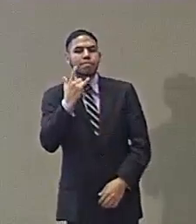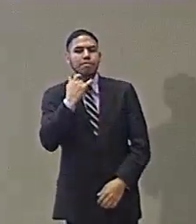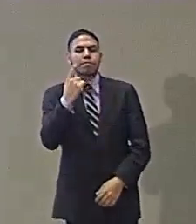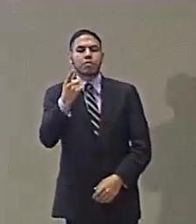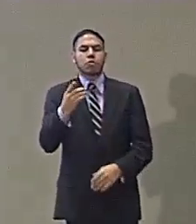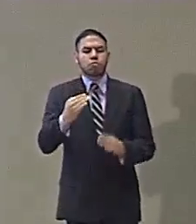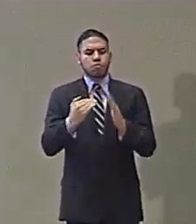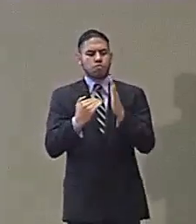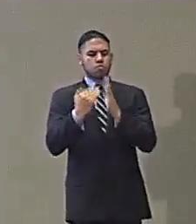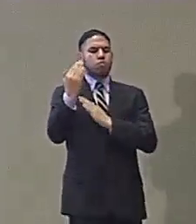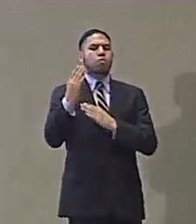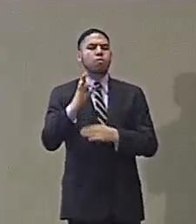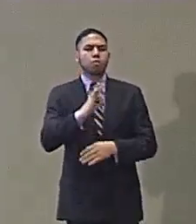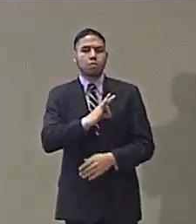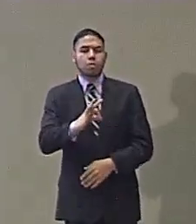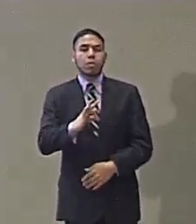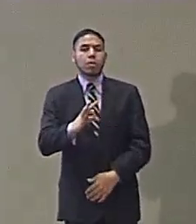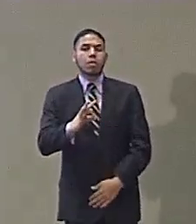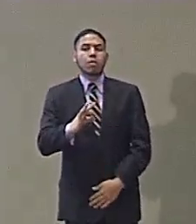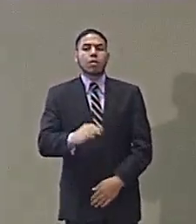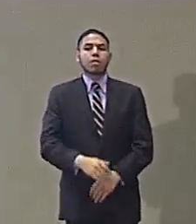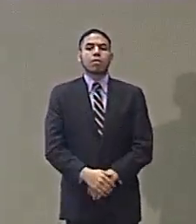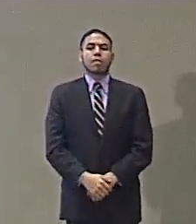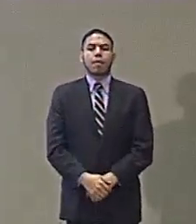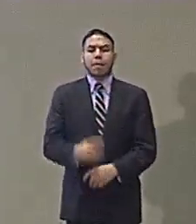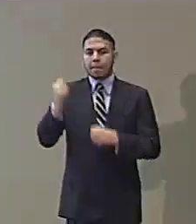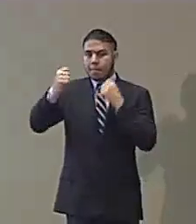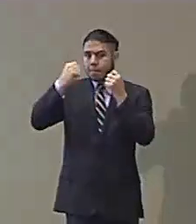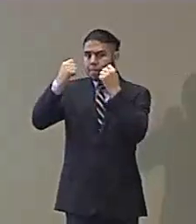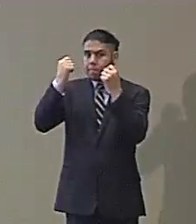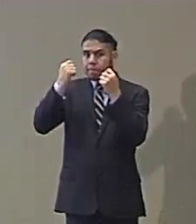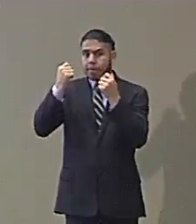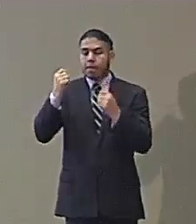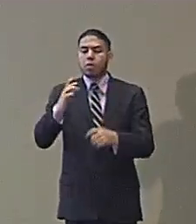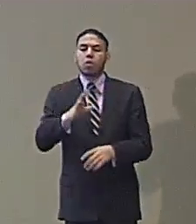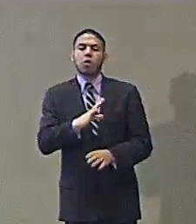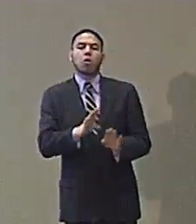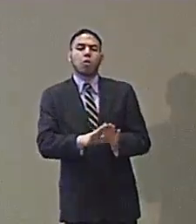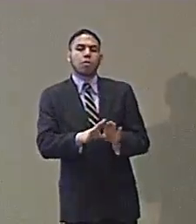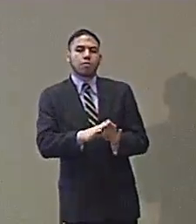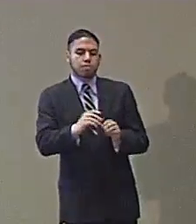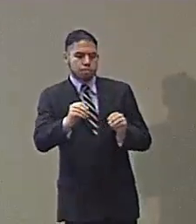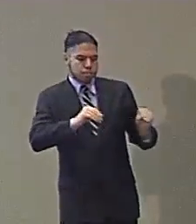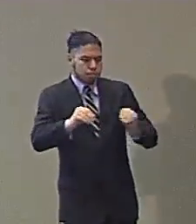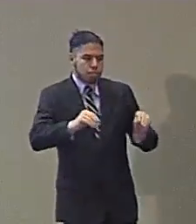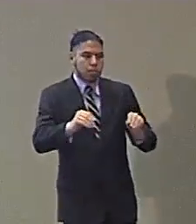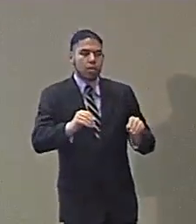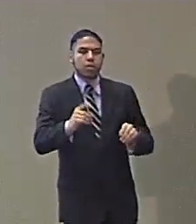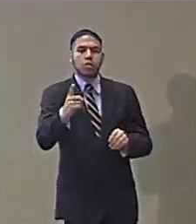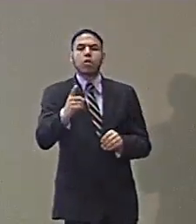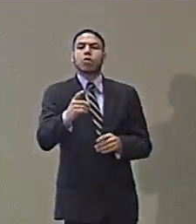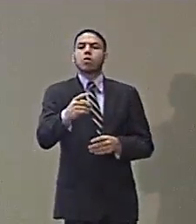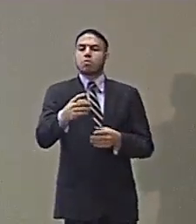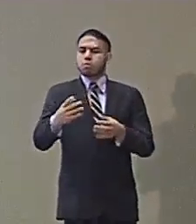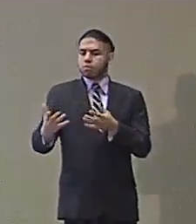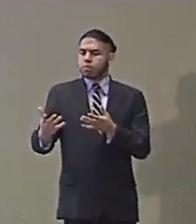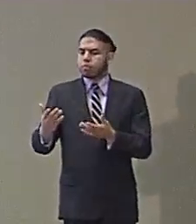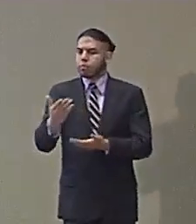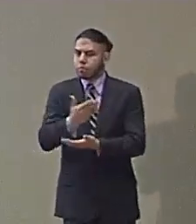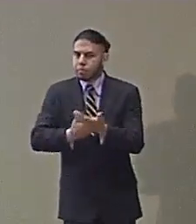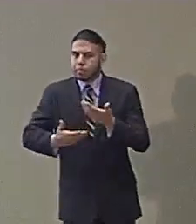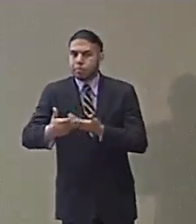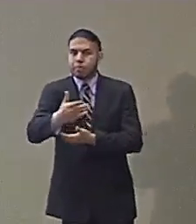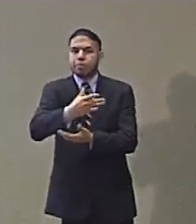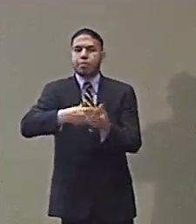requiere una combinación de conocimientos especializados con agilidad en la colaboración una visión amplia